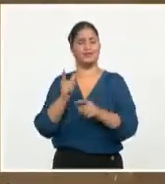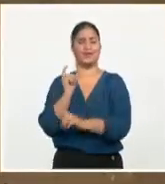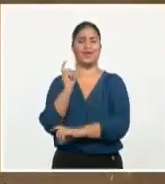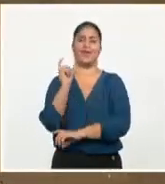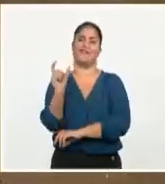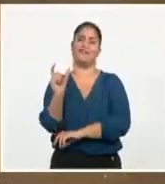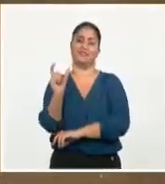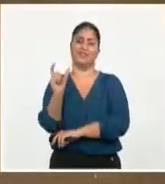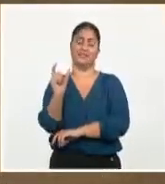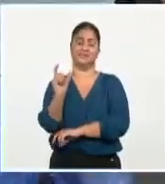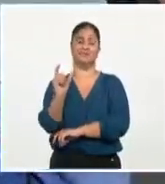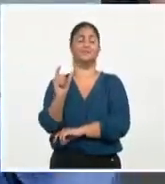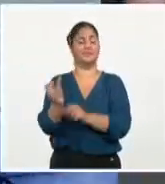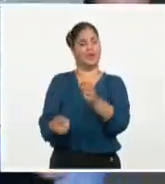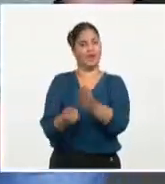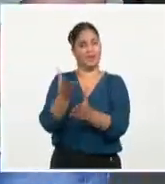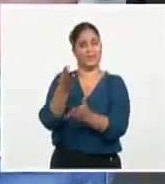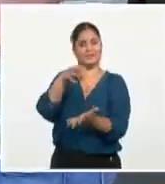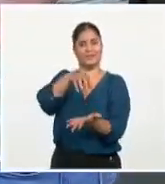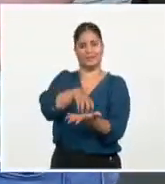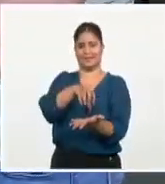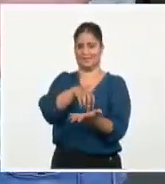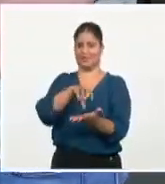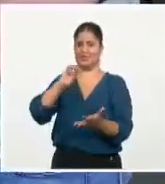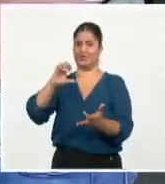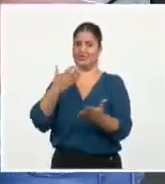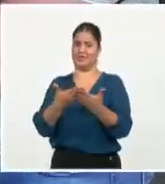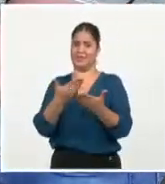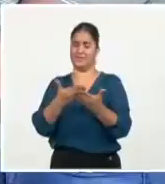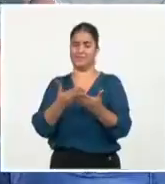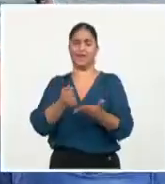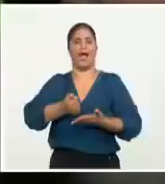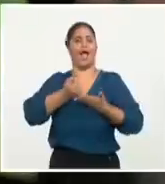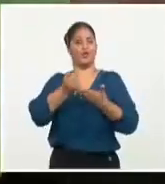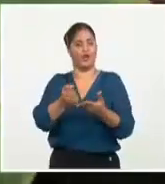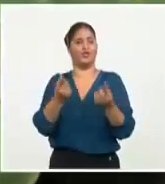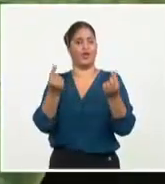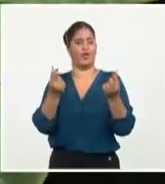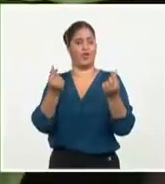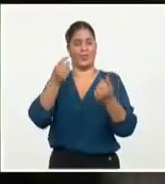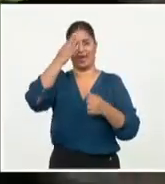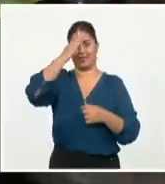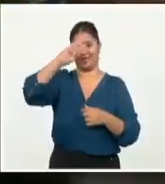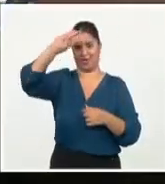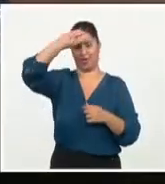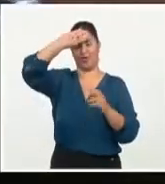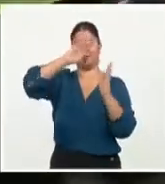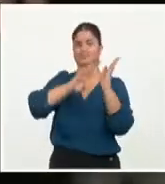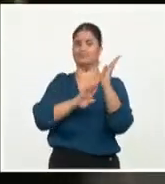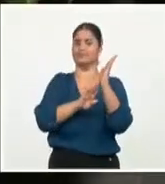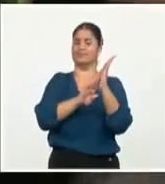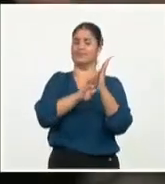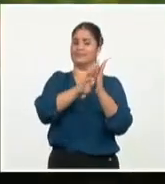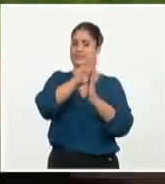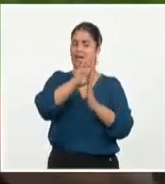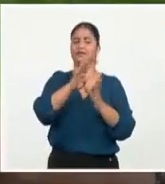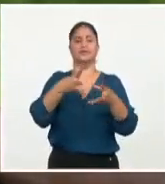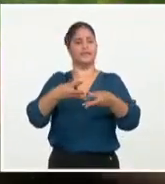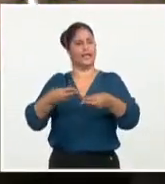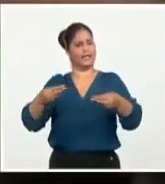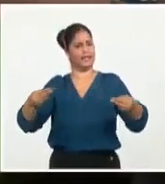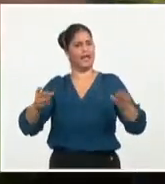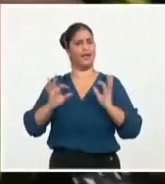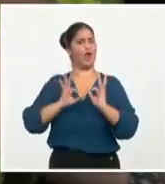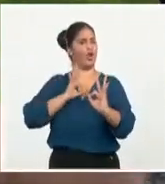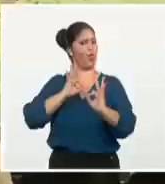aportando más a la economía del país. Siglos de tradición y experiencia en el trabajo de la tierra, conservación cuidadosa en